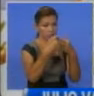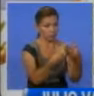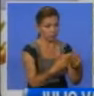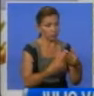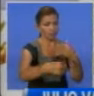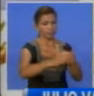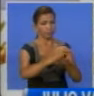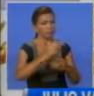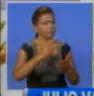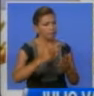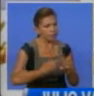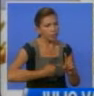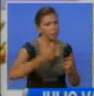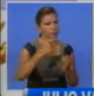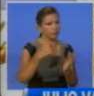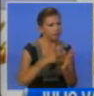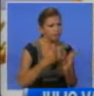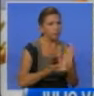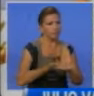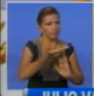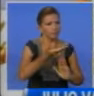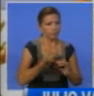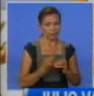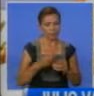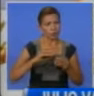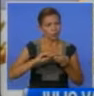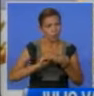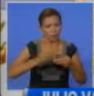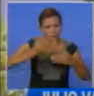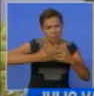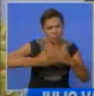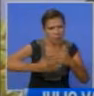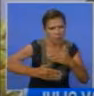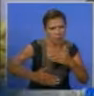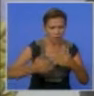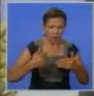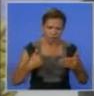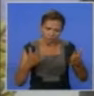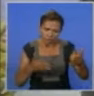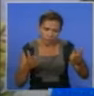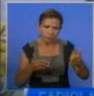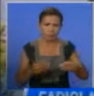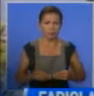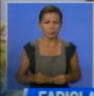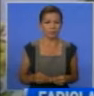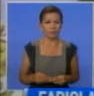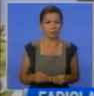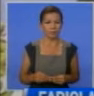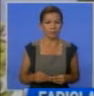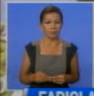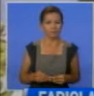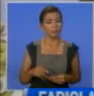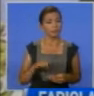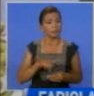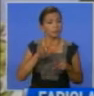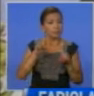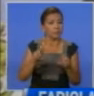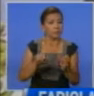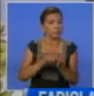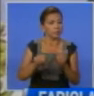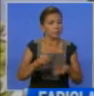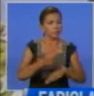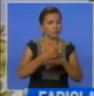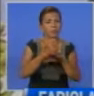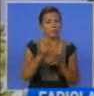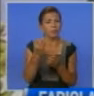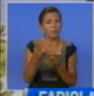que en esas tarjetas consten esas cantidades. Cuando se le pregunta al fiscal que informe que quiénes son